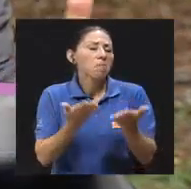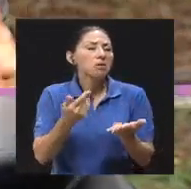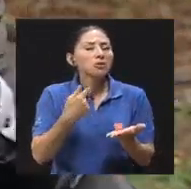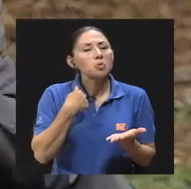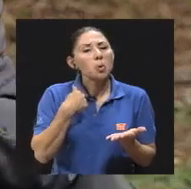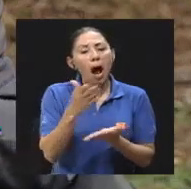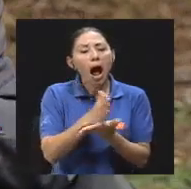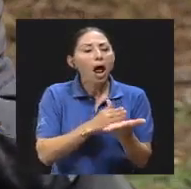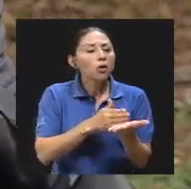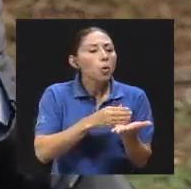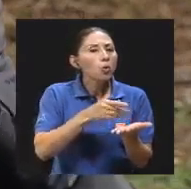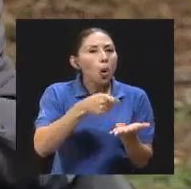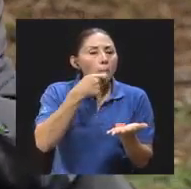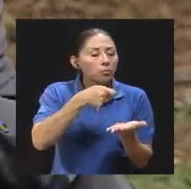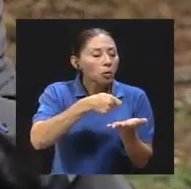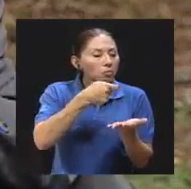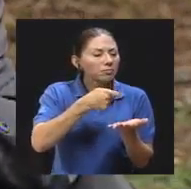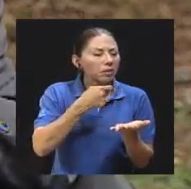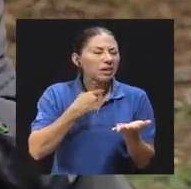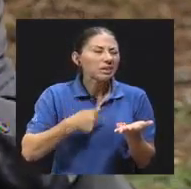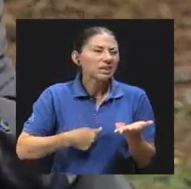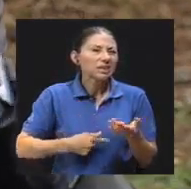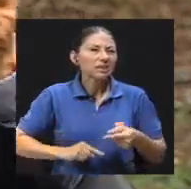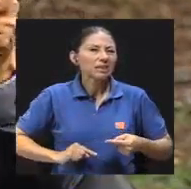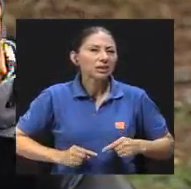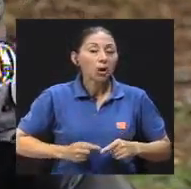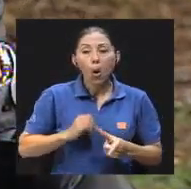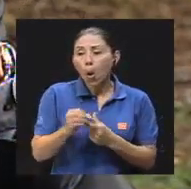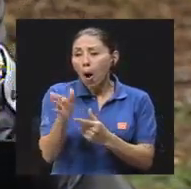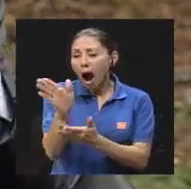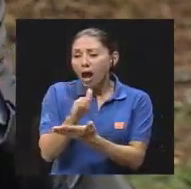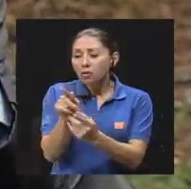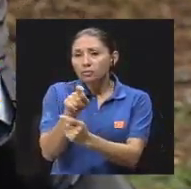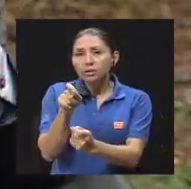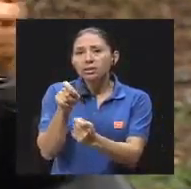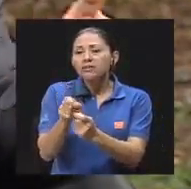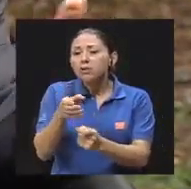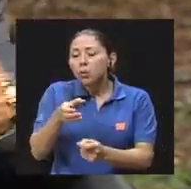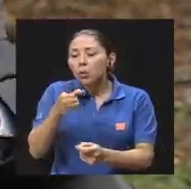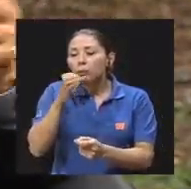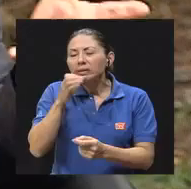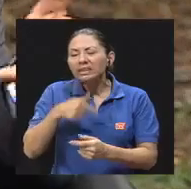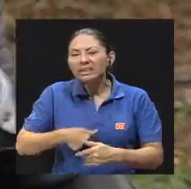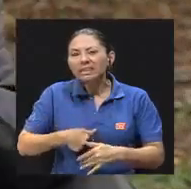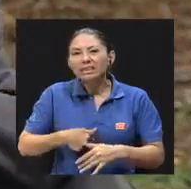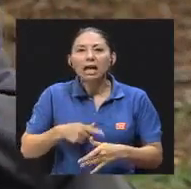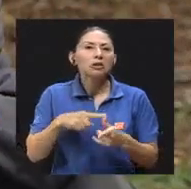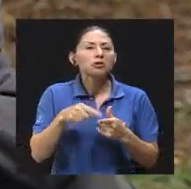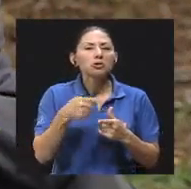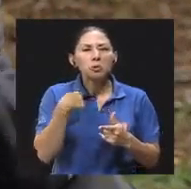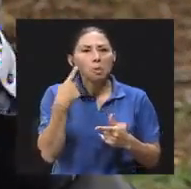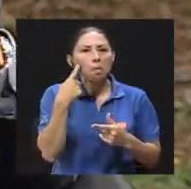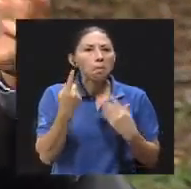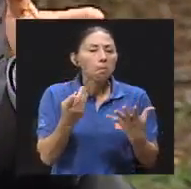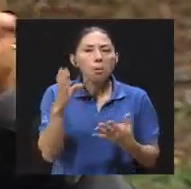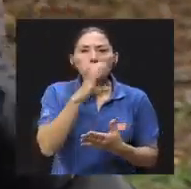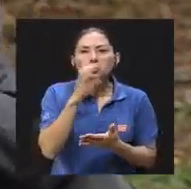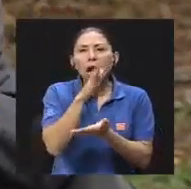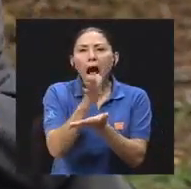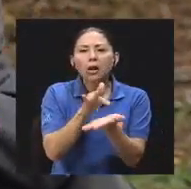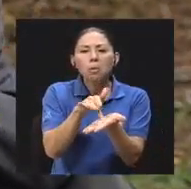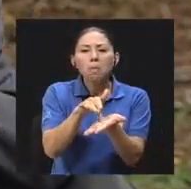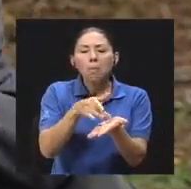mal alguna comida o alguna bebida, y entonces tal vez uno busca algo del usual, un antiácido, alguna de las cosas